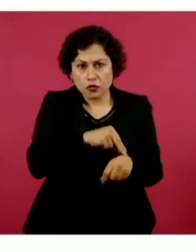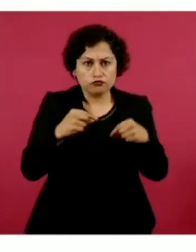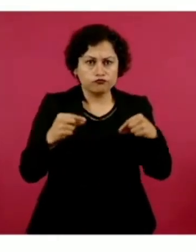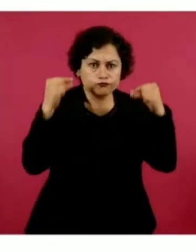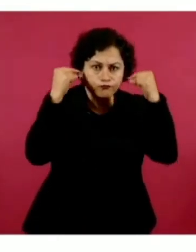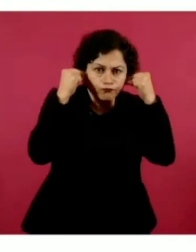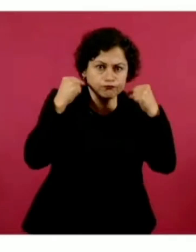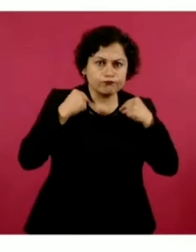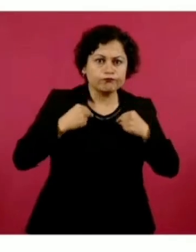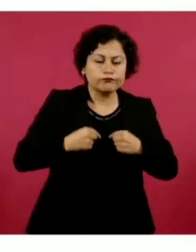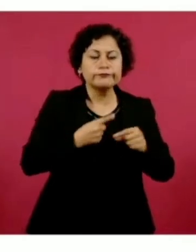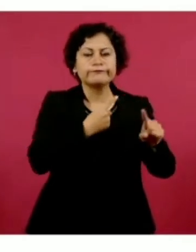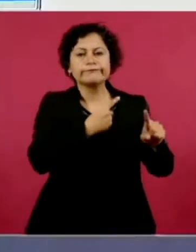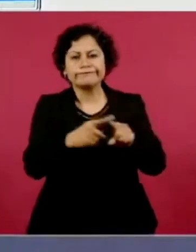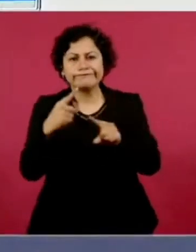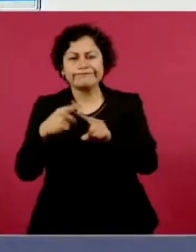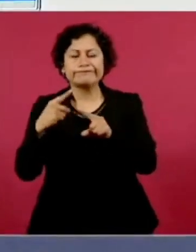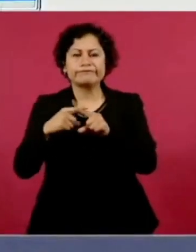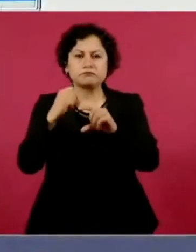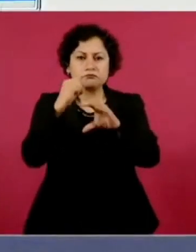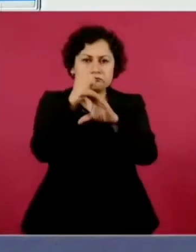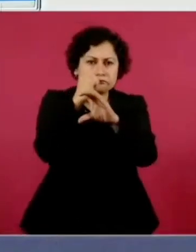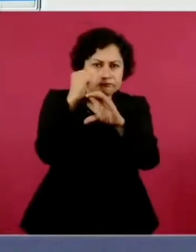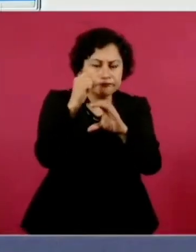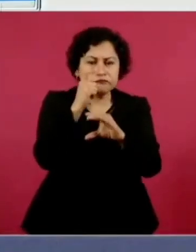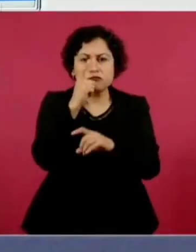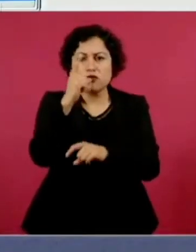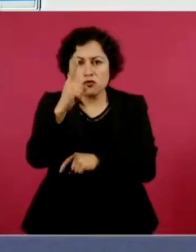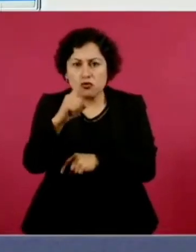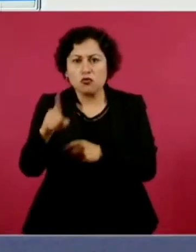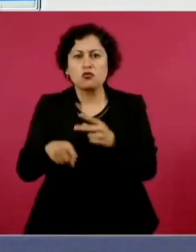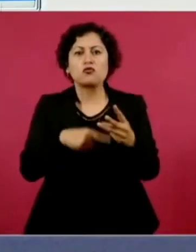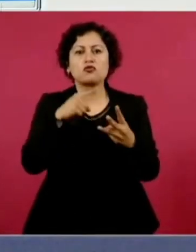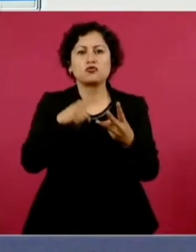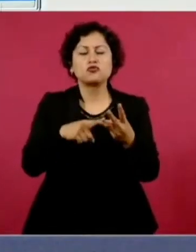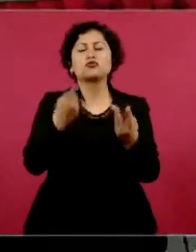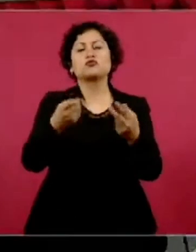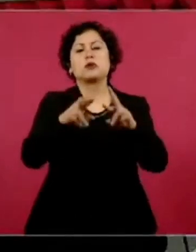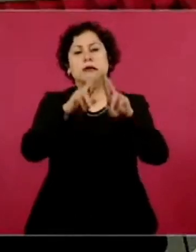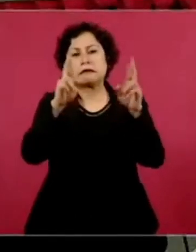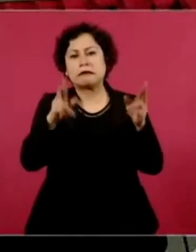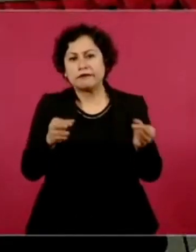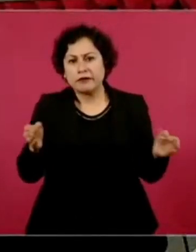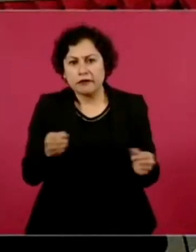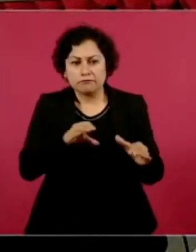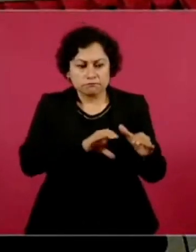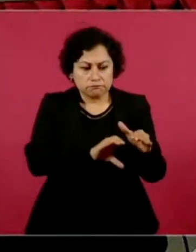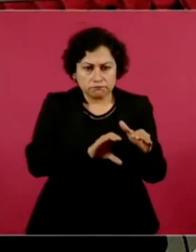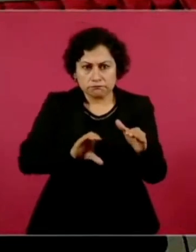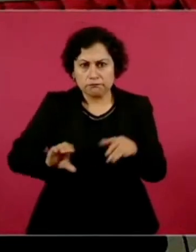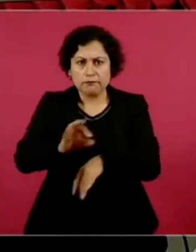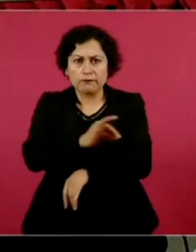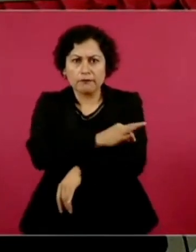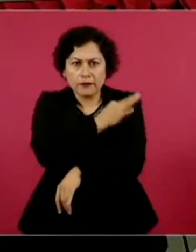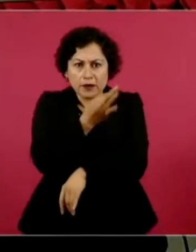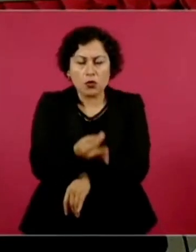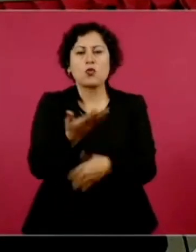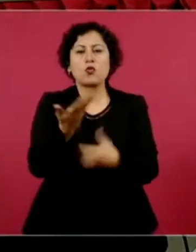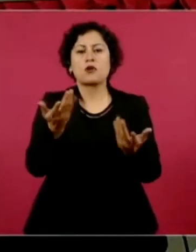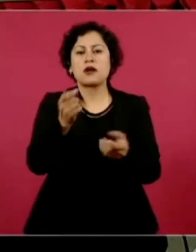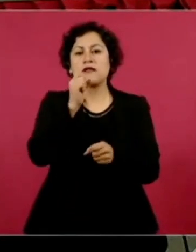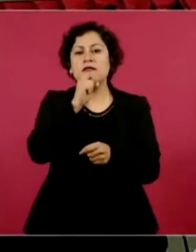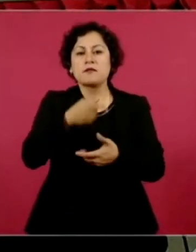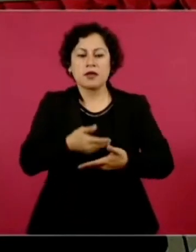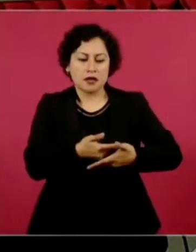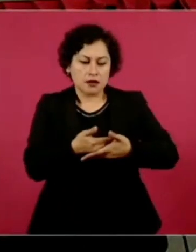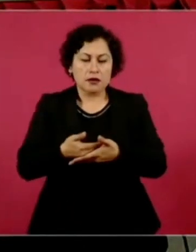latidos, lámparas de exploración, refrigeradores para vacunas, etcétera, básculas para los